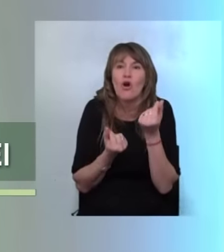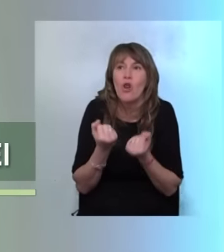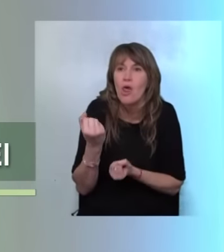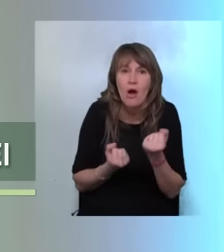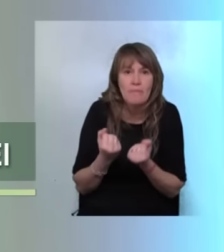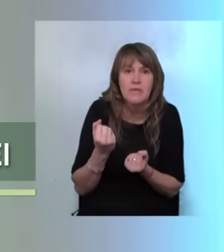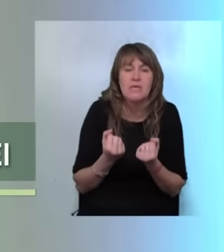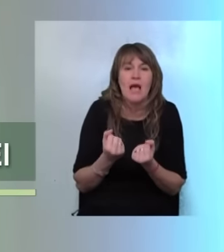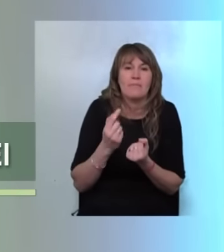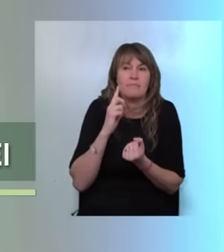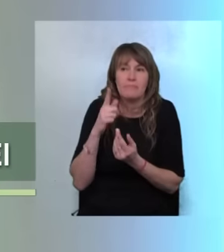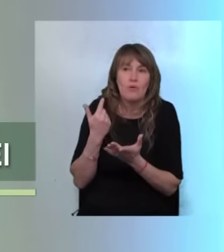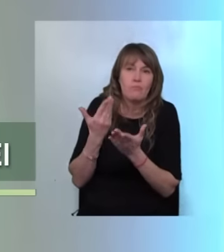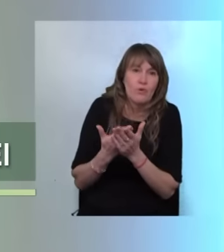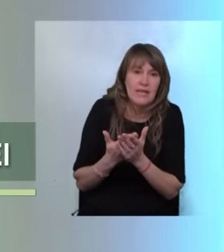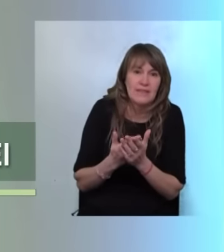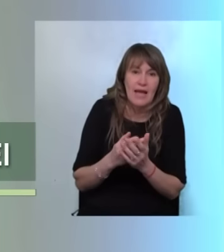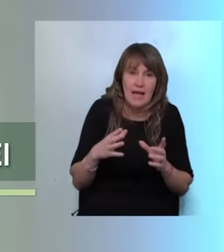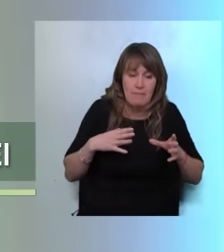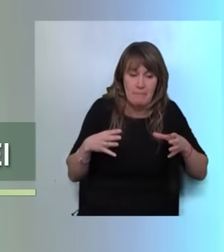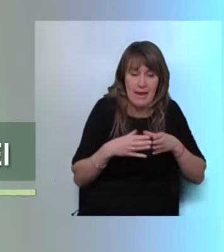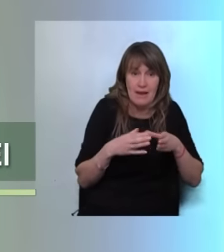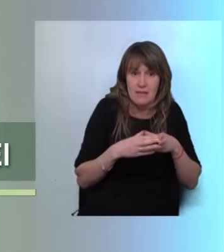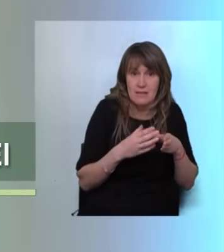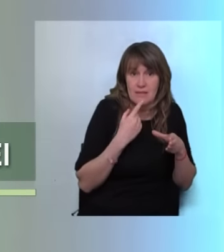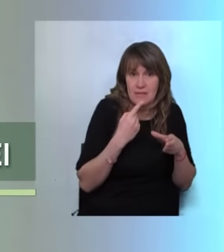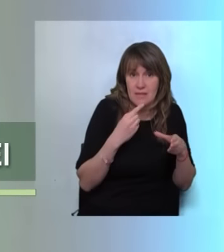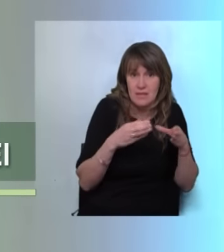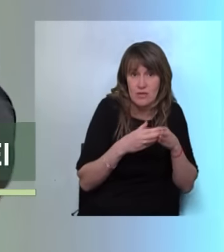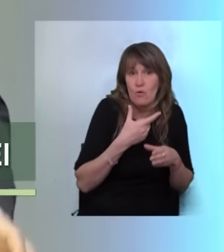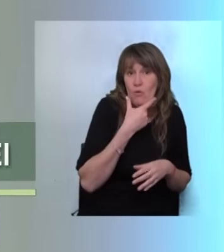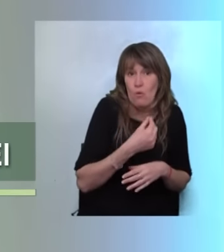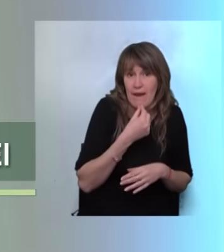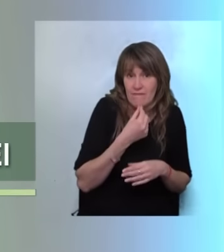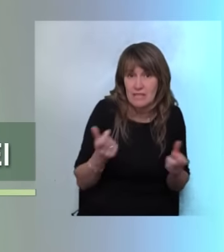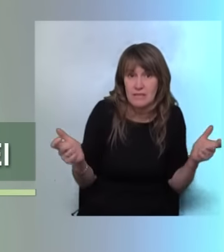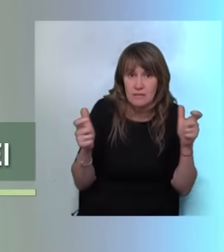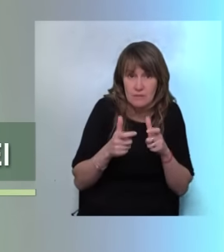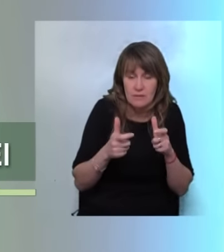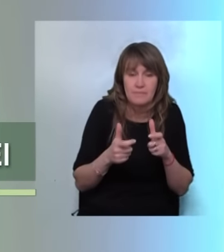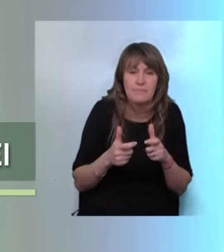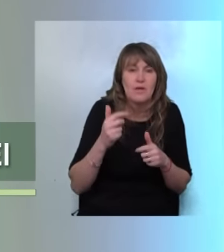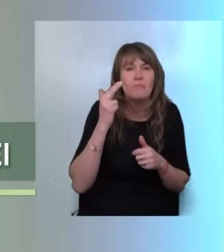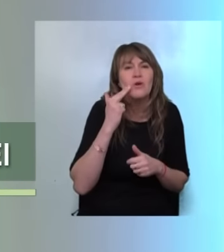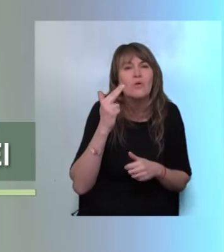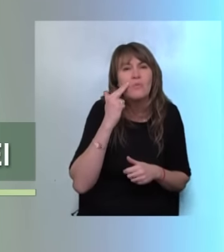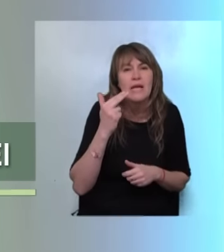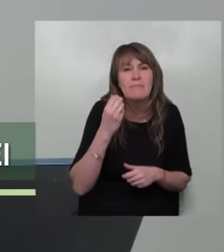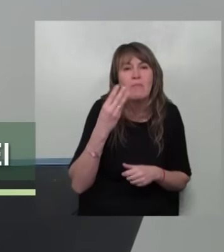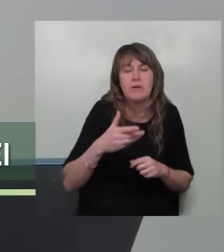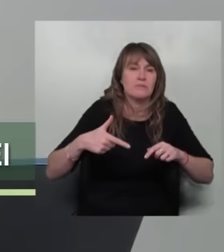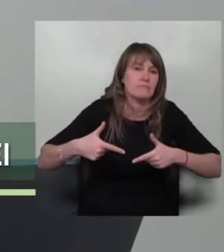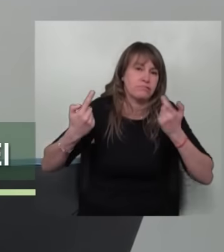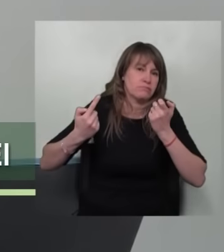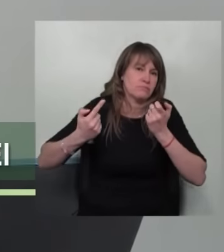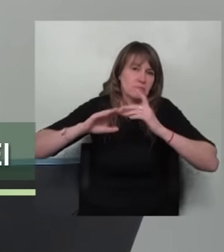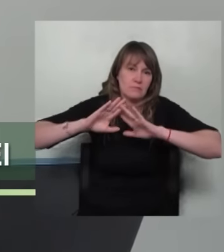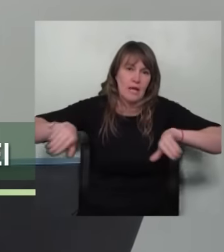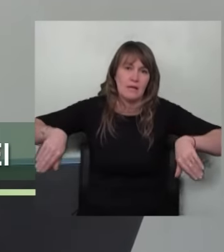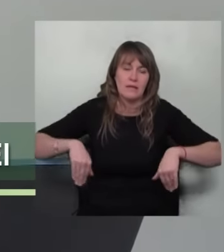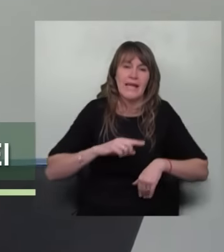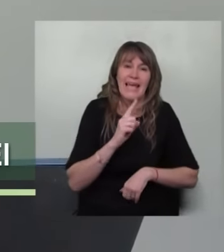propuesta republicana partido que este jueves Tuvo una Cumbre que terminó de manera Escandalosa ya que significó la ruptura política entre el